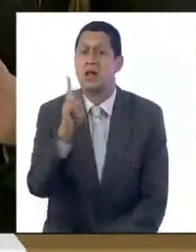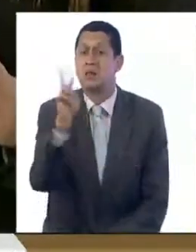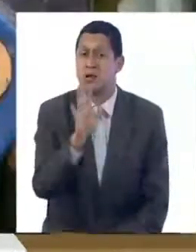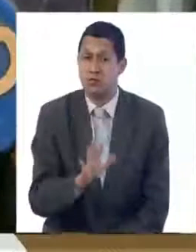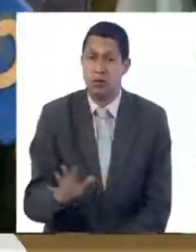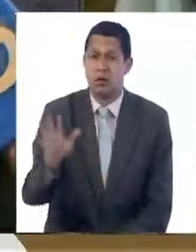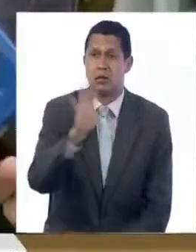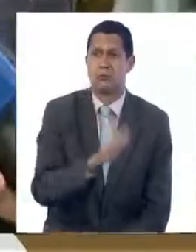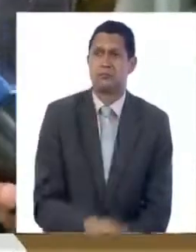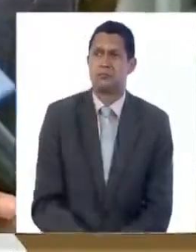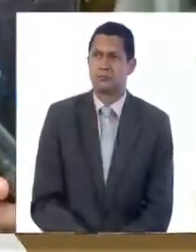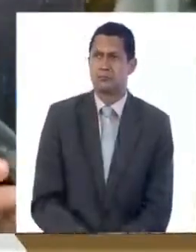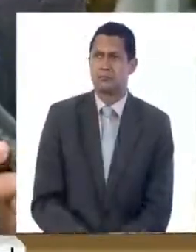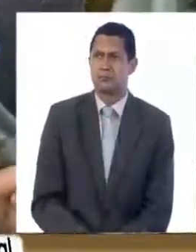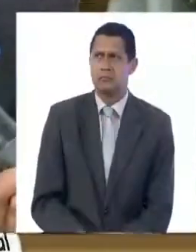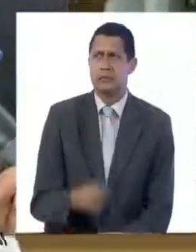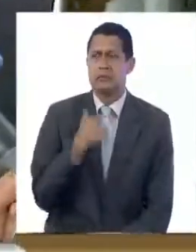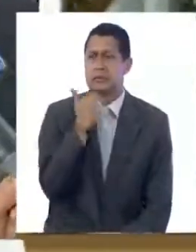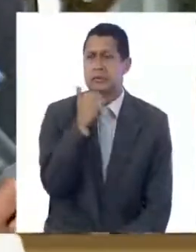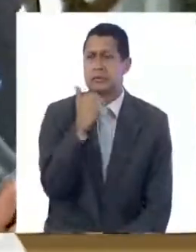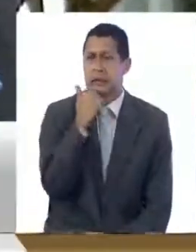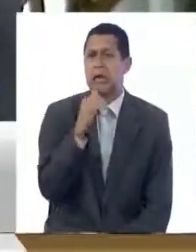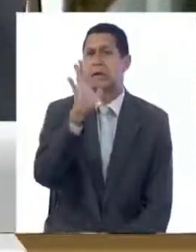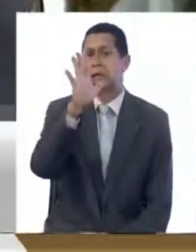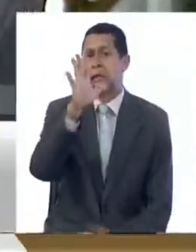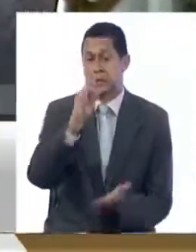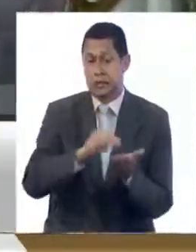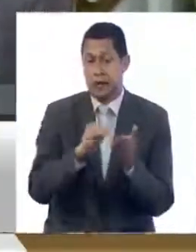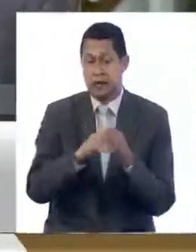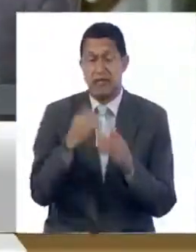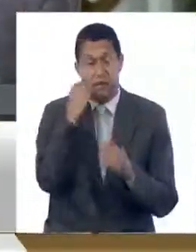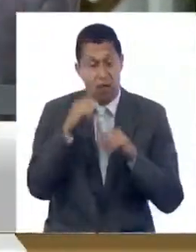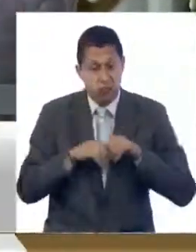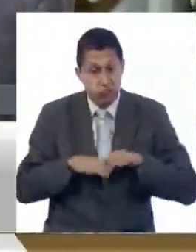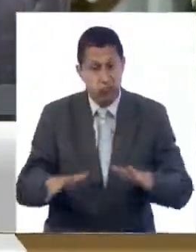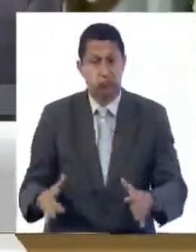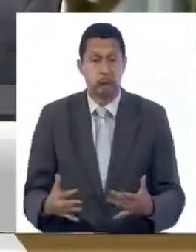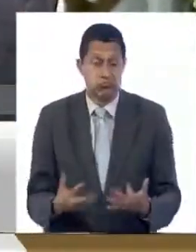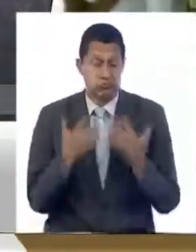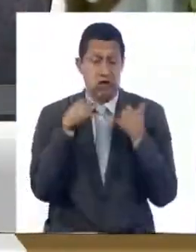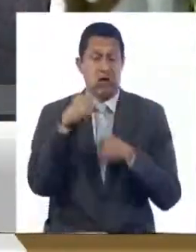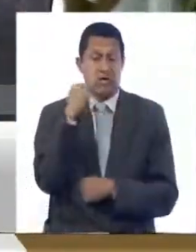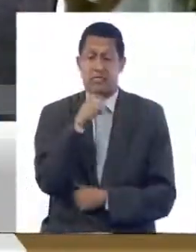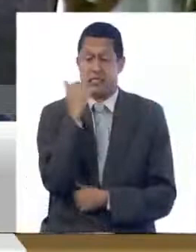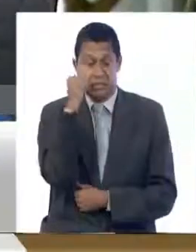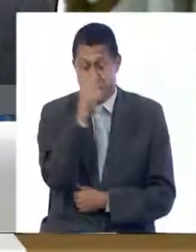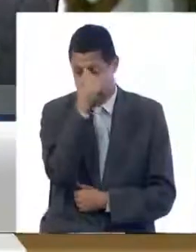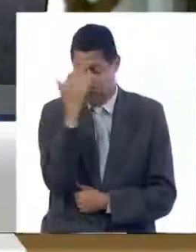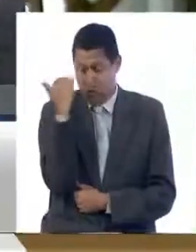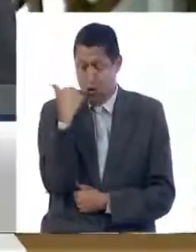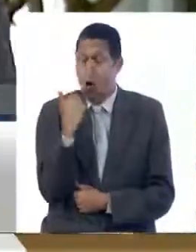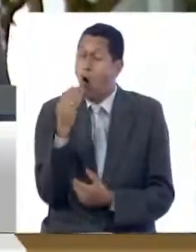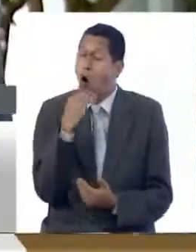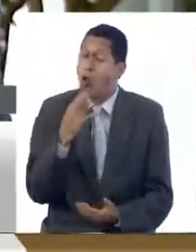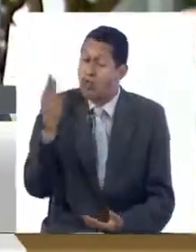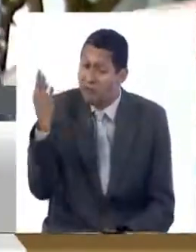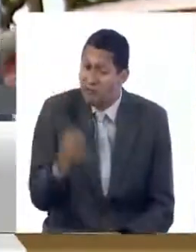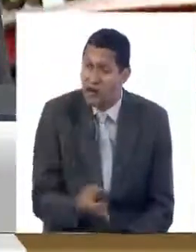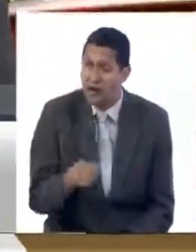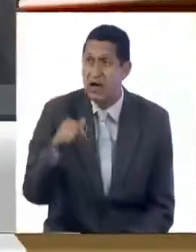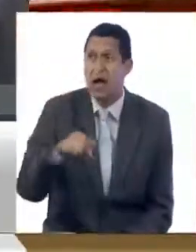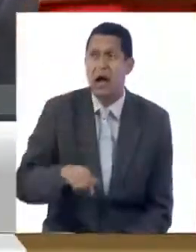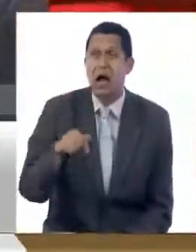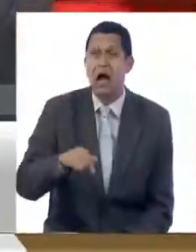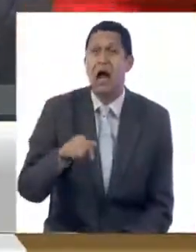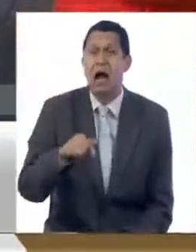Venezuela. Bueno, que ya vamos por el quinto rebrote de enfermedades infectocontagiosas. Este fin de semana se terminó de corroborar, en el transcurso del día